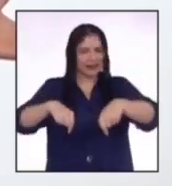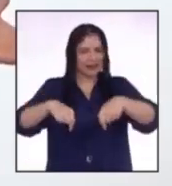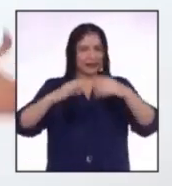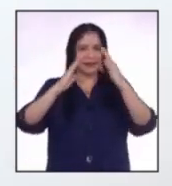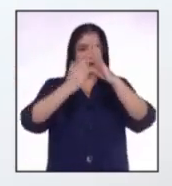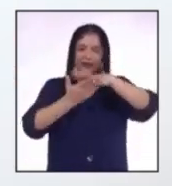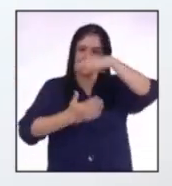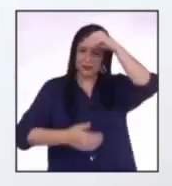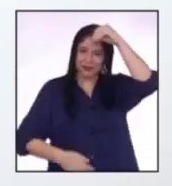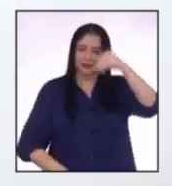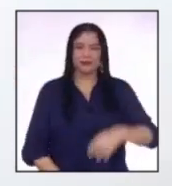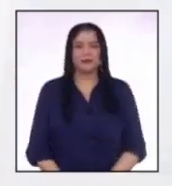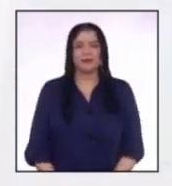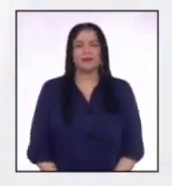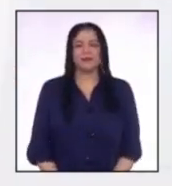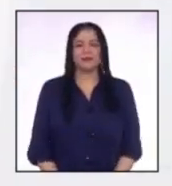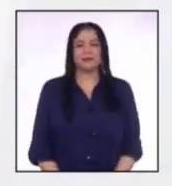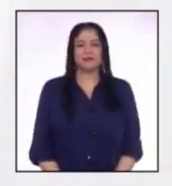aprendo en casa